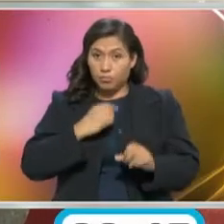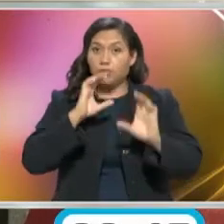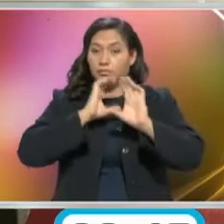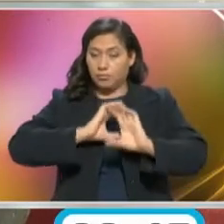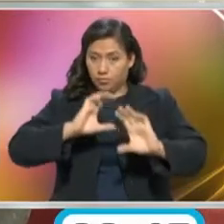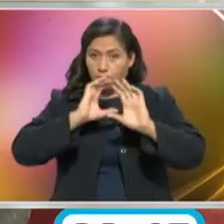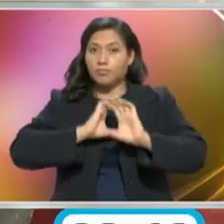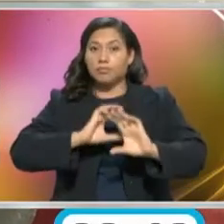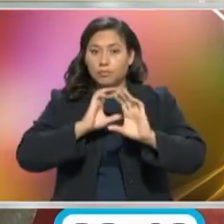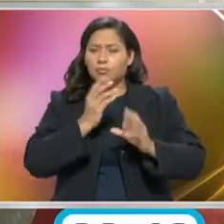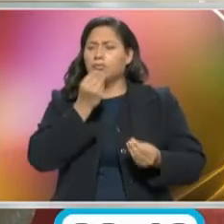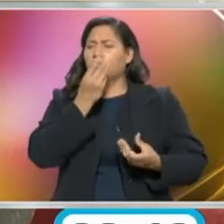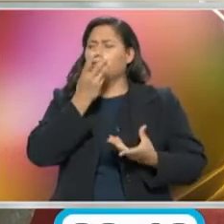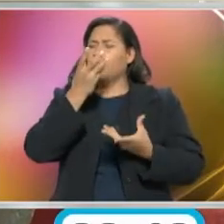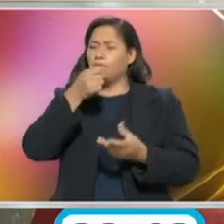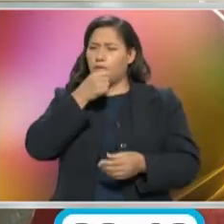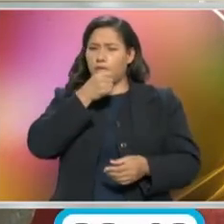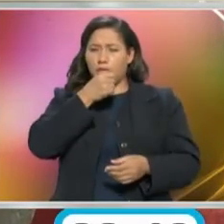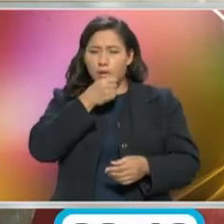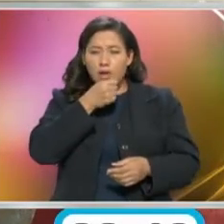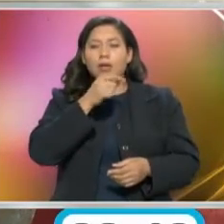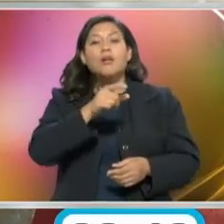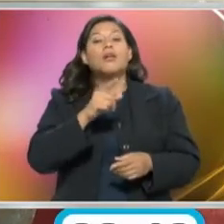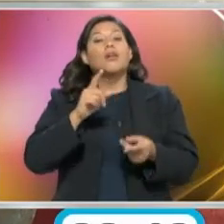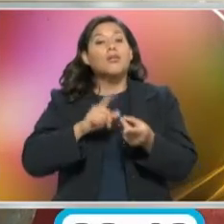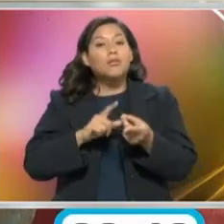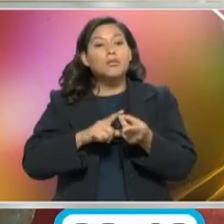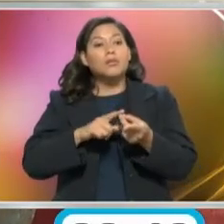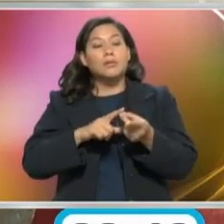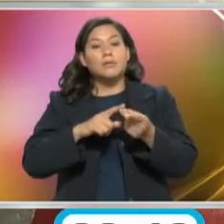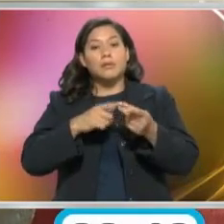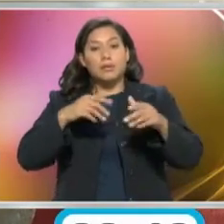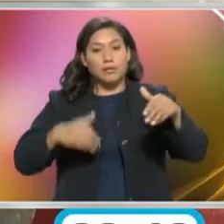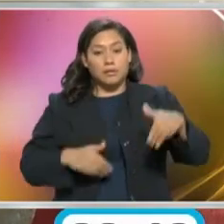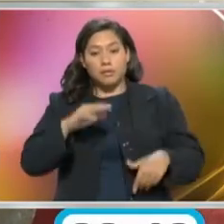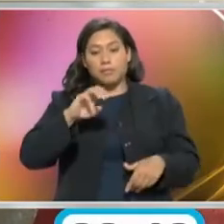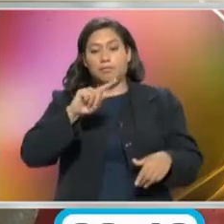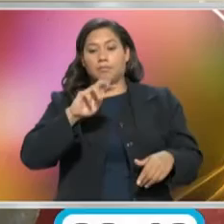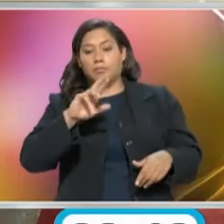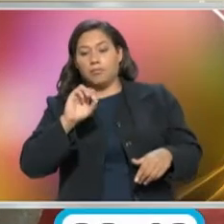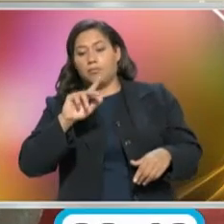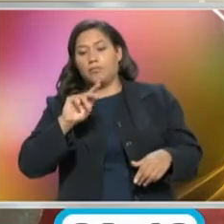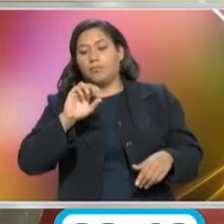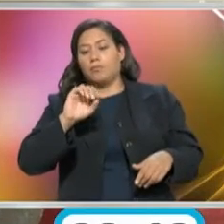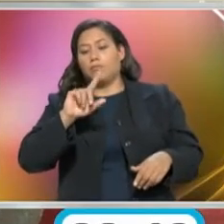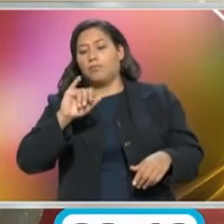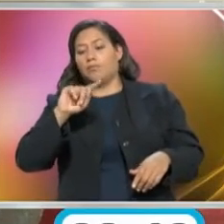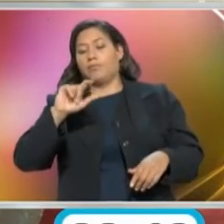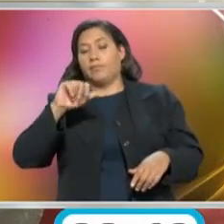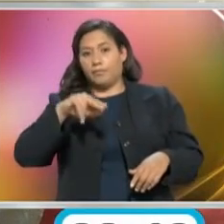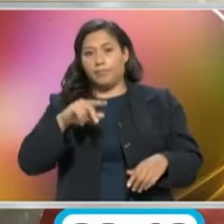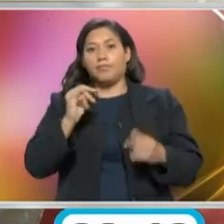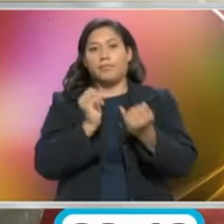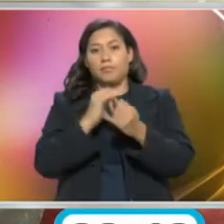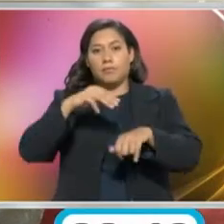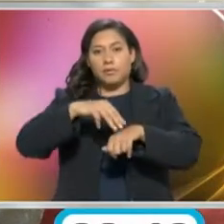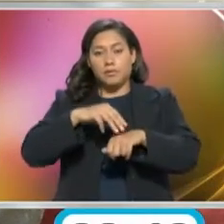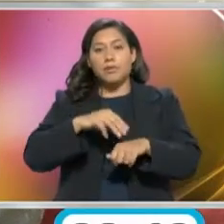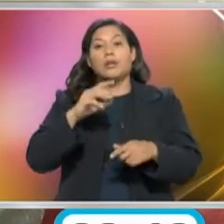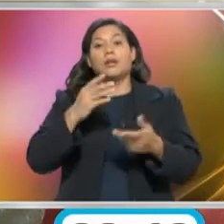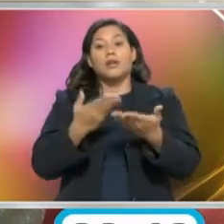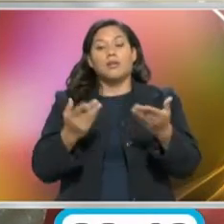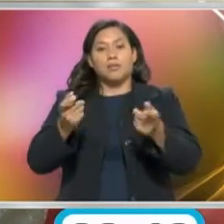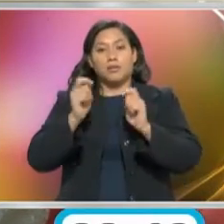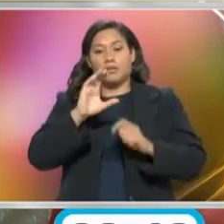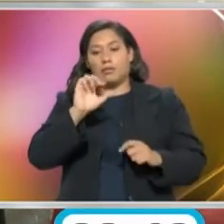cantado, en el Metropolitan, el ruolo de Rosina del Barbiere Sevilla, y Carmen yo lo